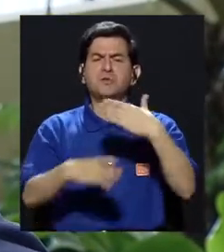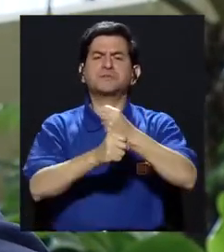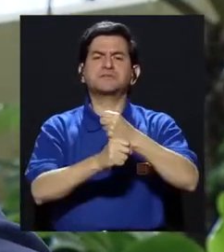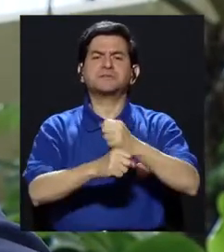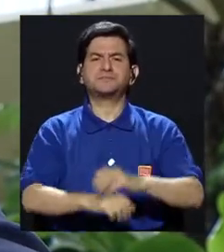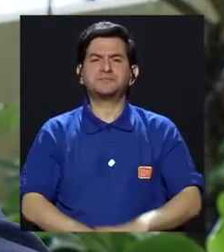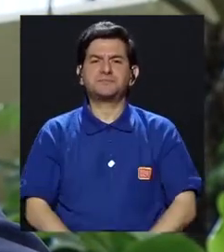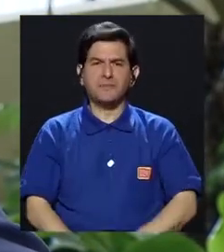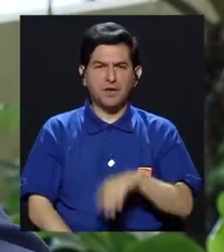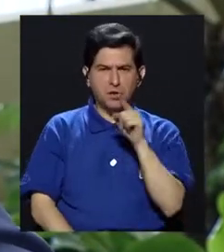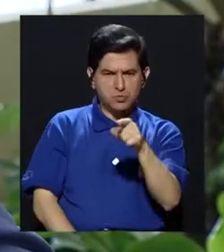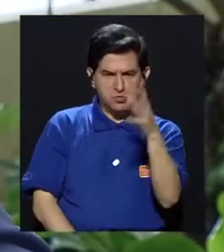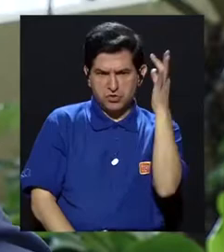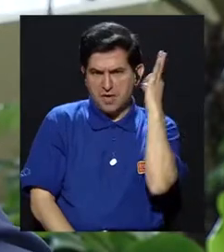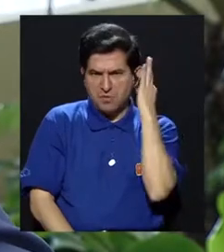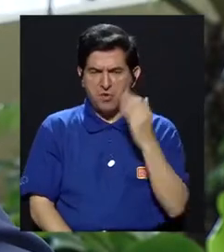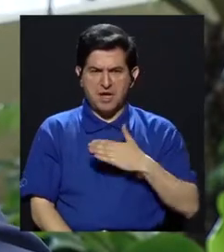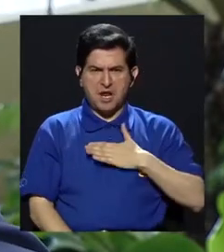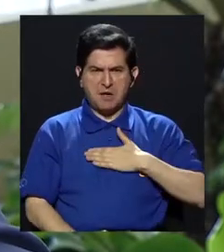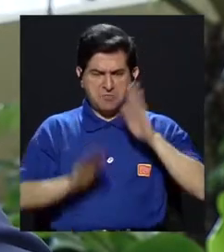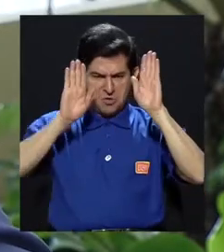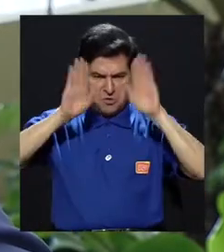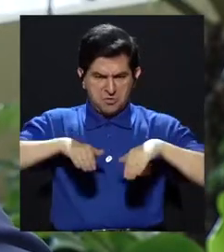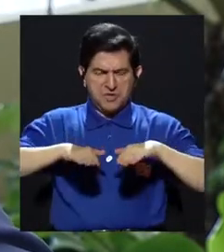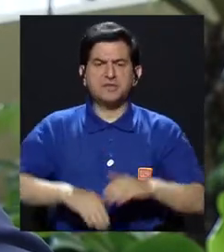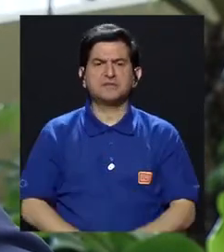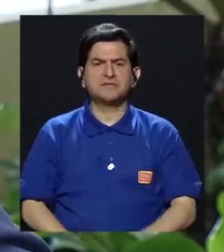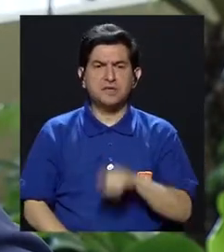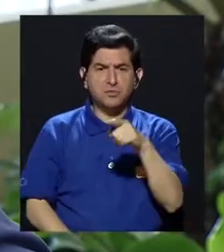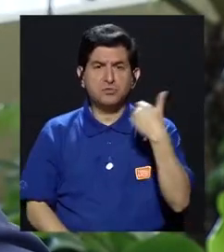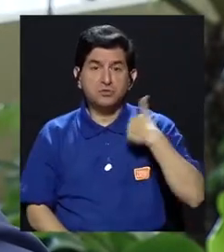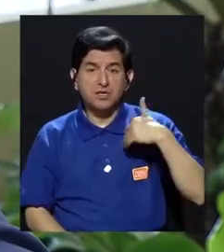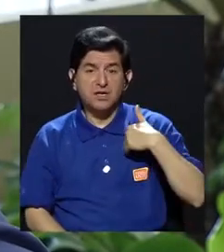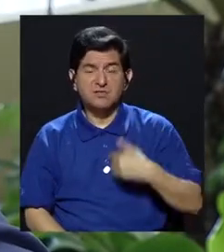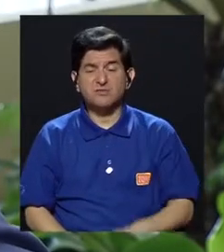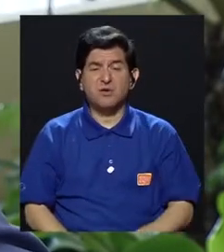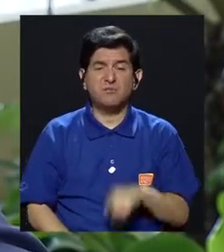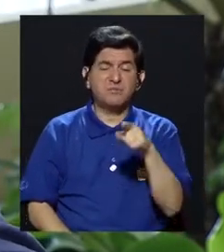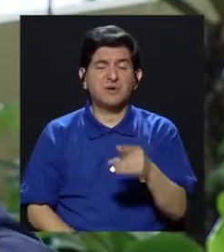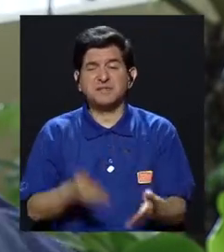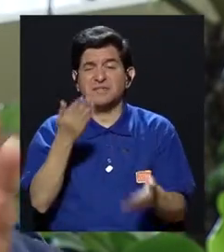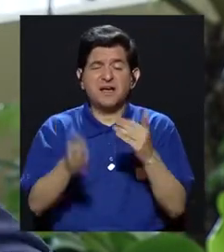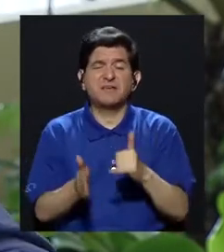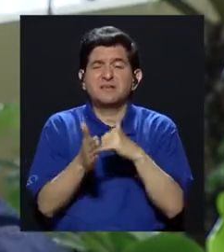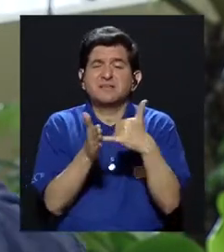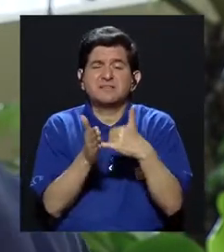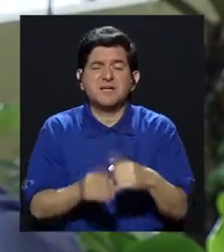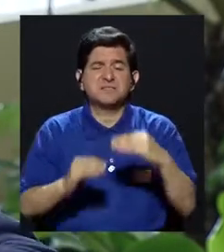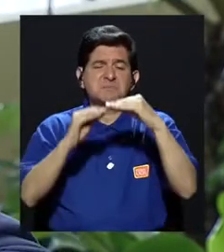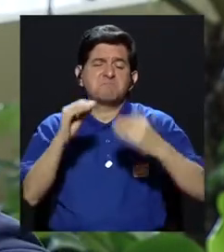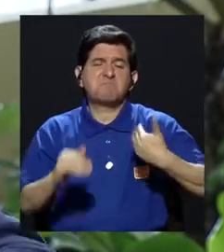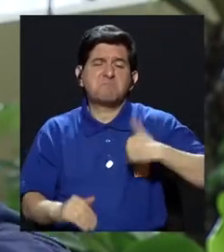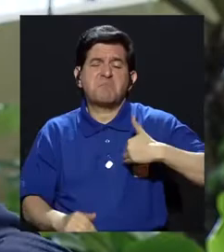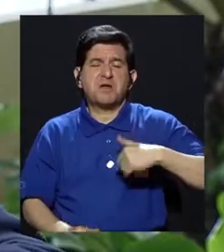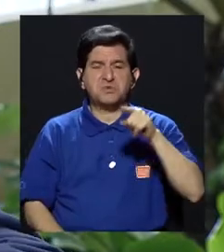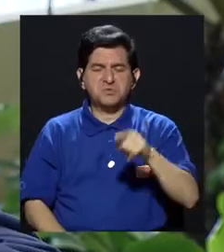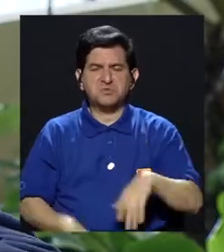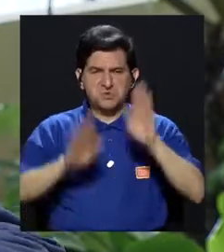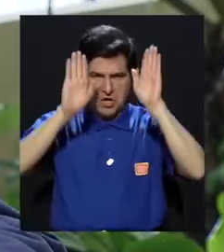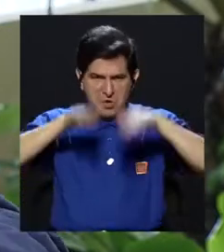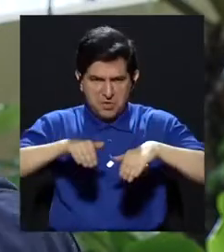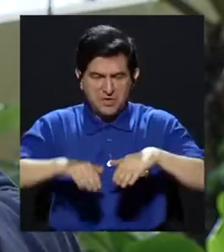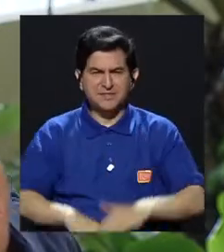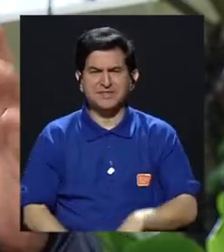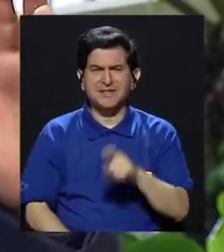digo, y ustedes las mujeres me tienen que obedecer, y ustedes hombres, que son muy finitos, seguro deben ser menos hombres y me tienen que